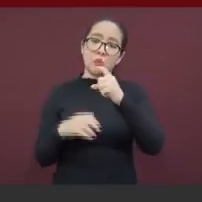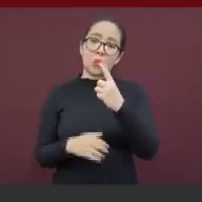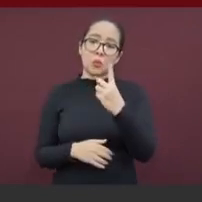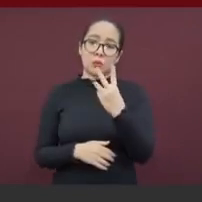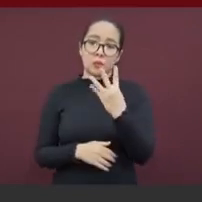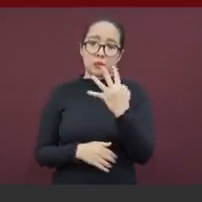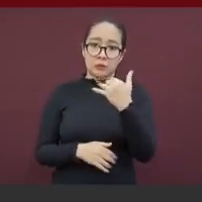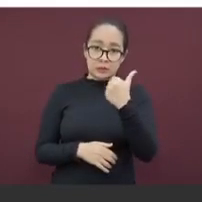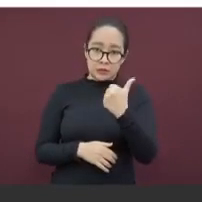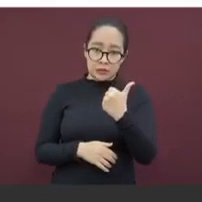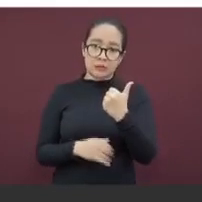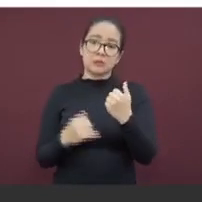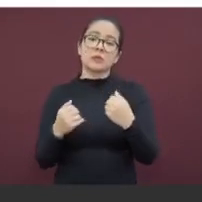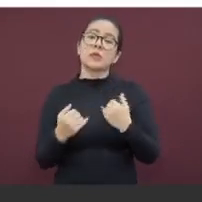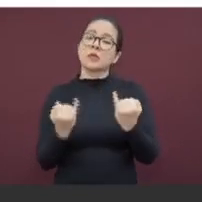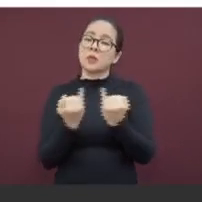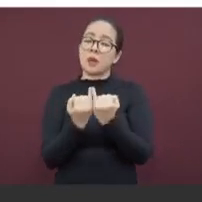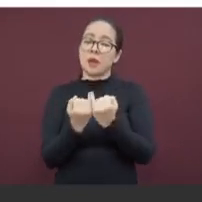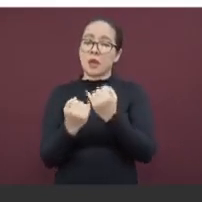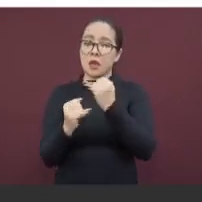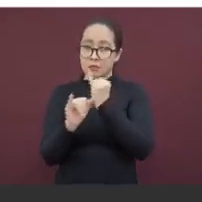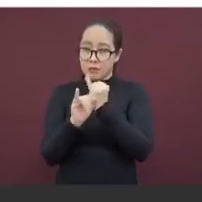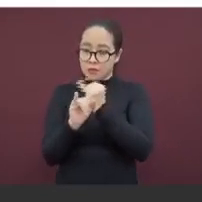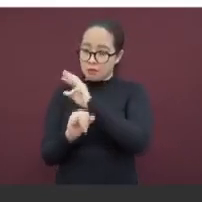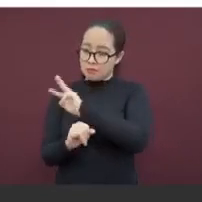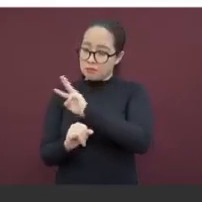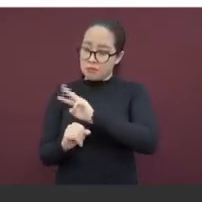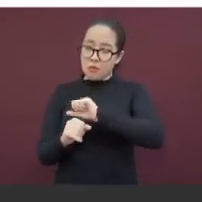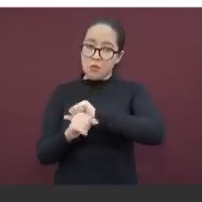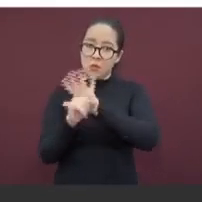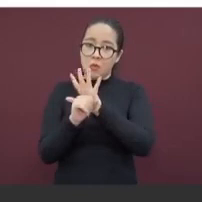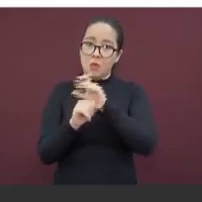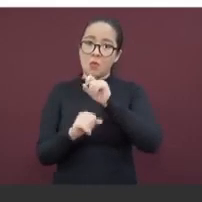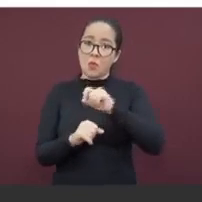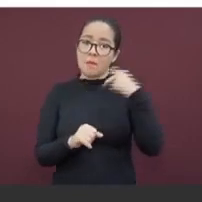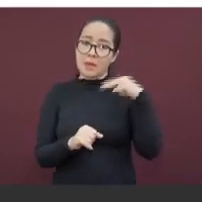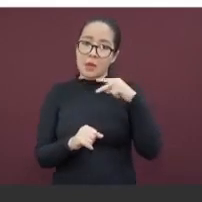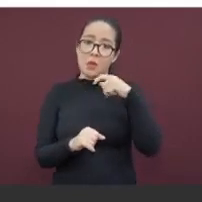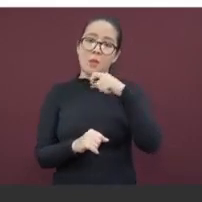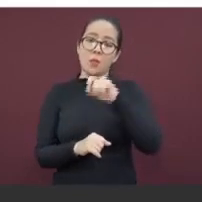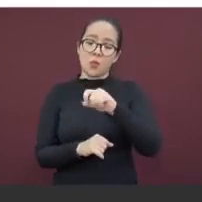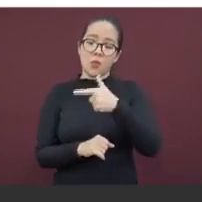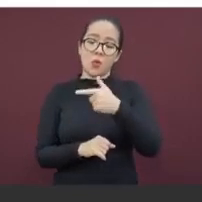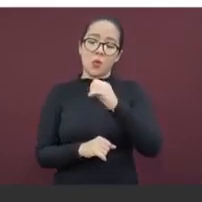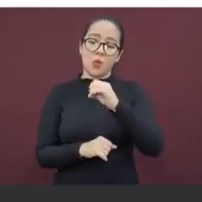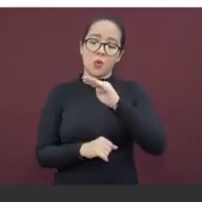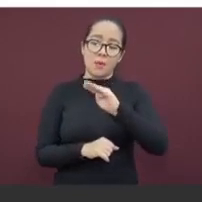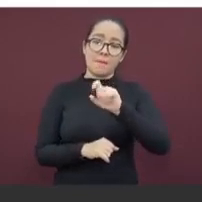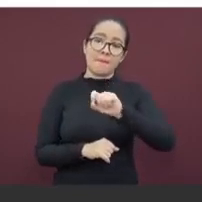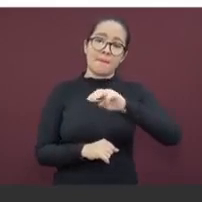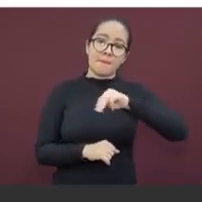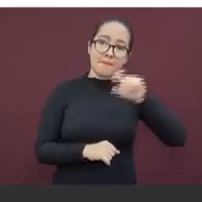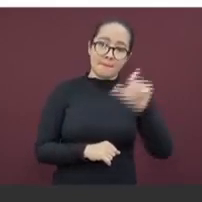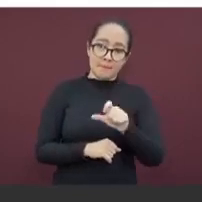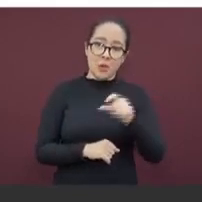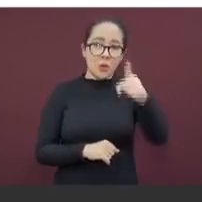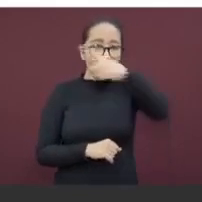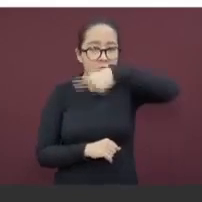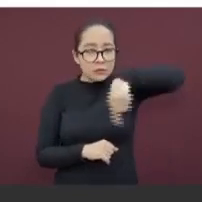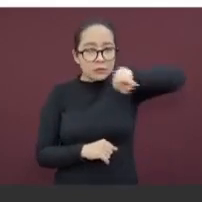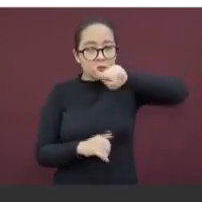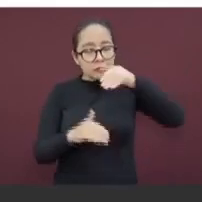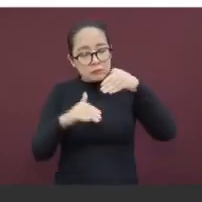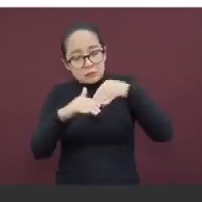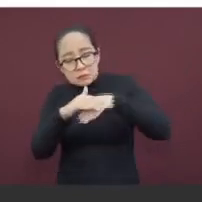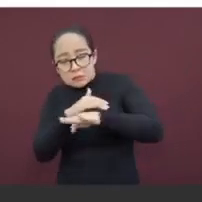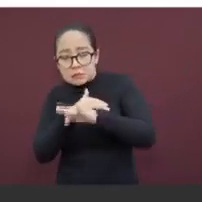oficial coronavirus punto veracruz punto gob.mx para que consulten a detalle la